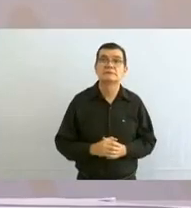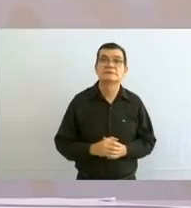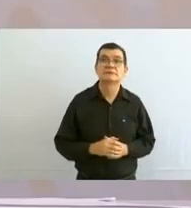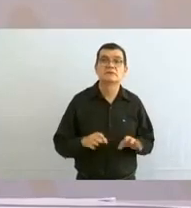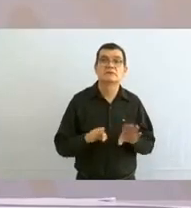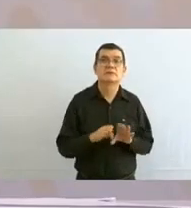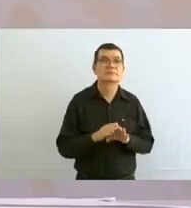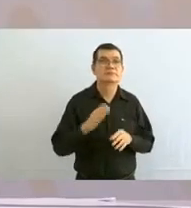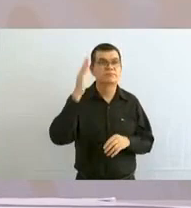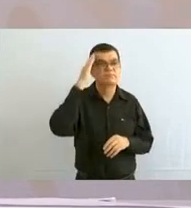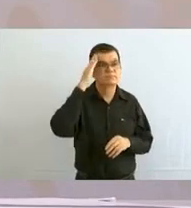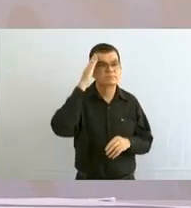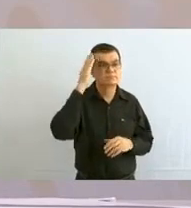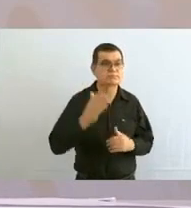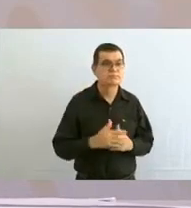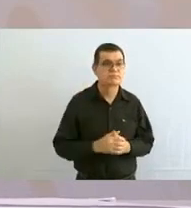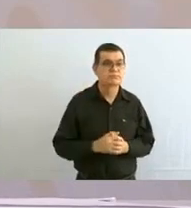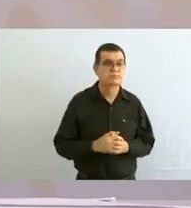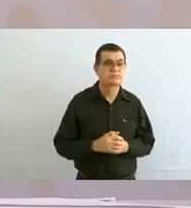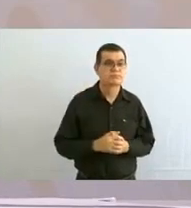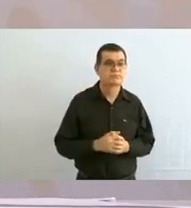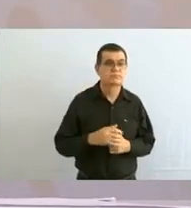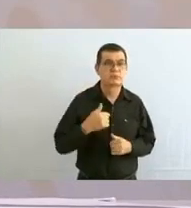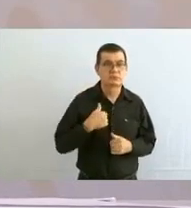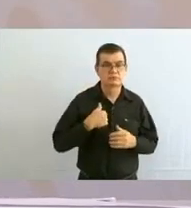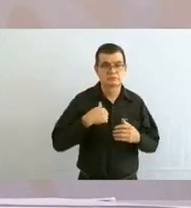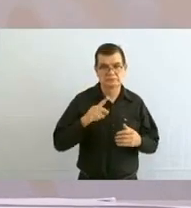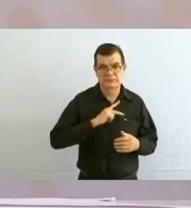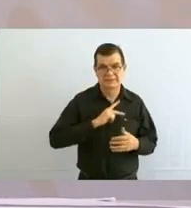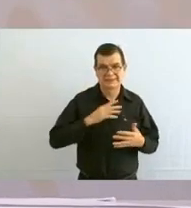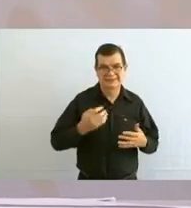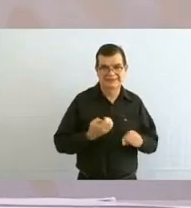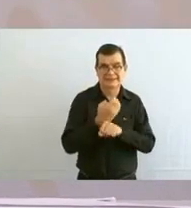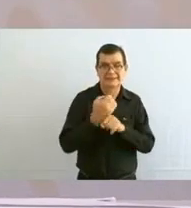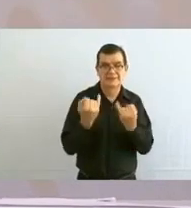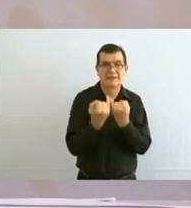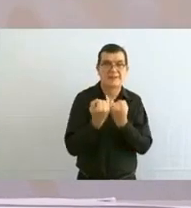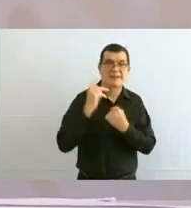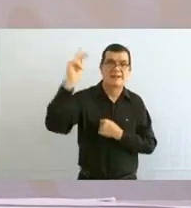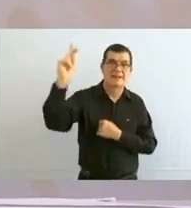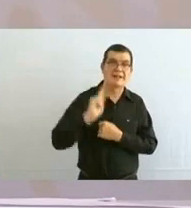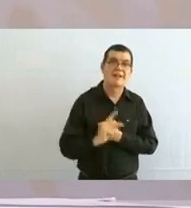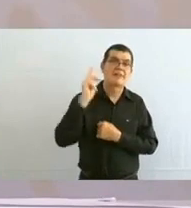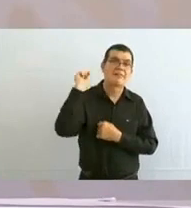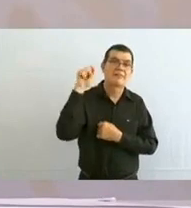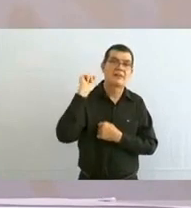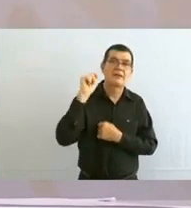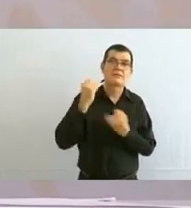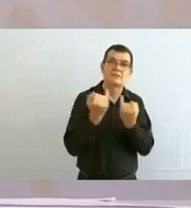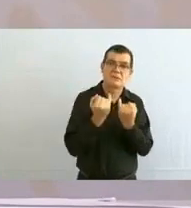sea como mi estado natal, como Tabasco, allá